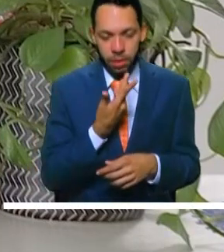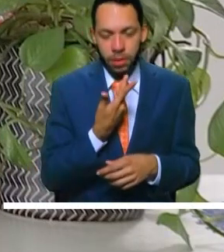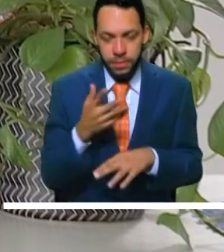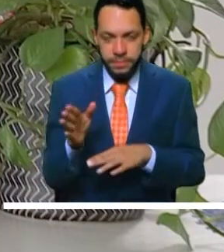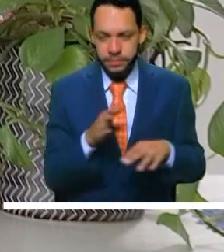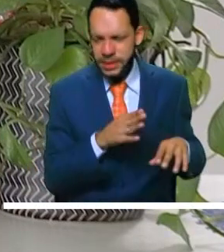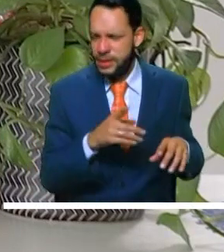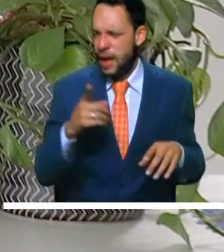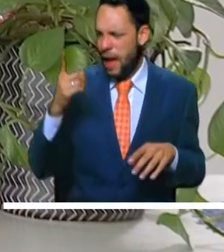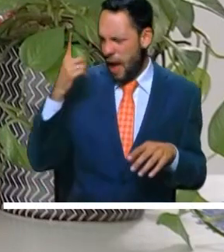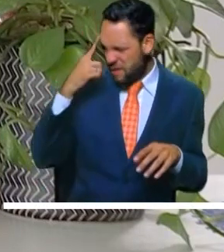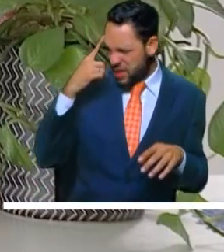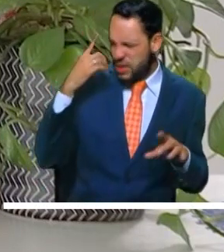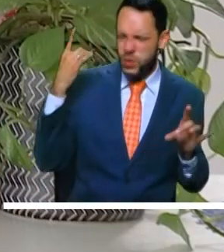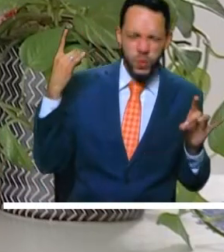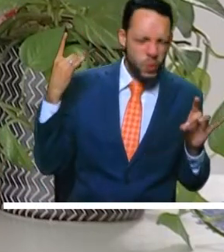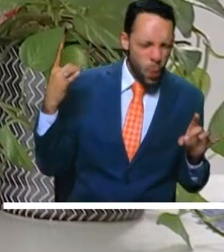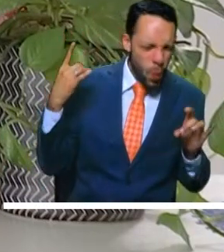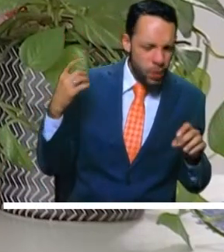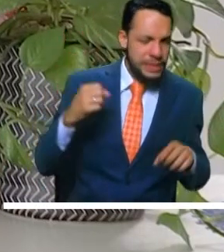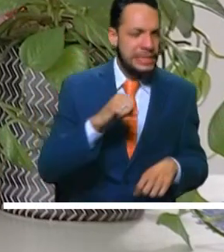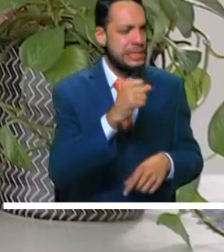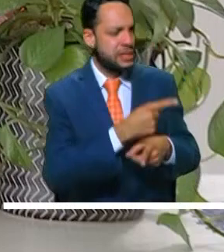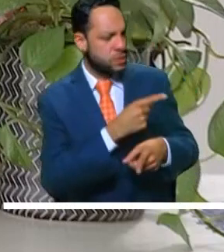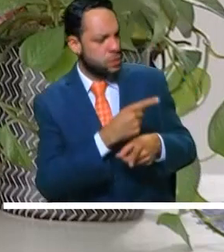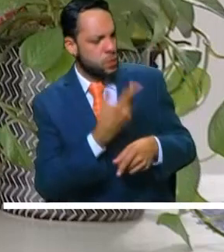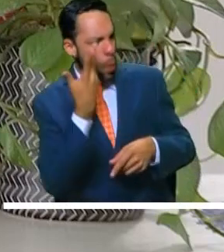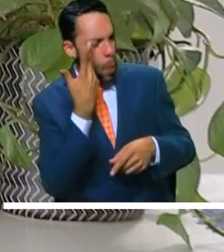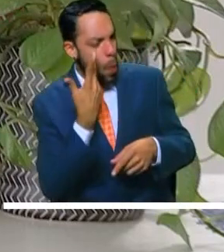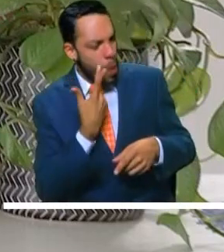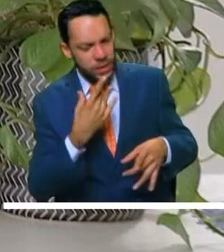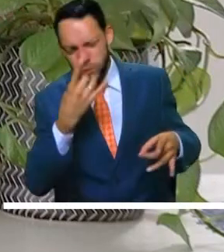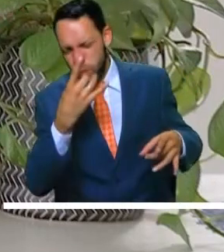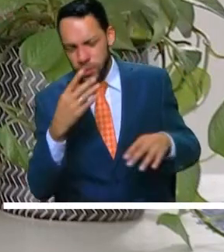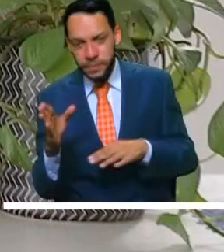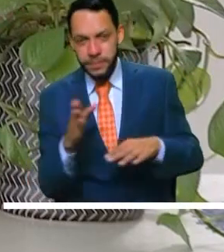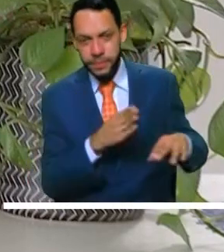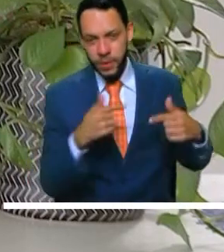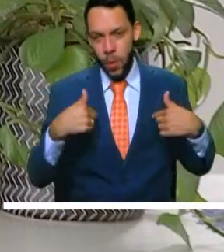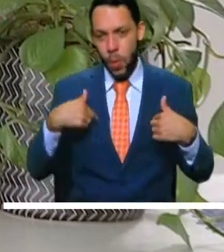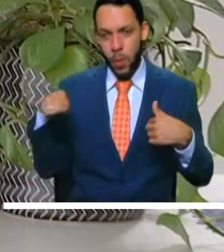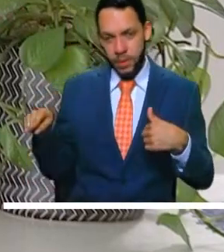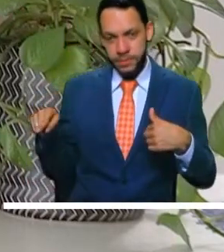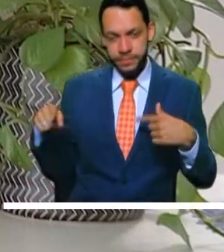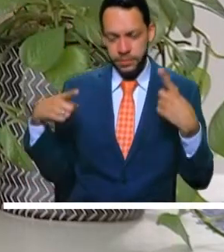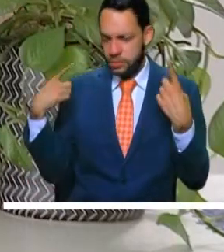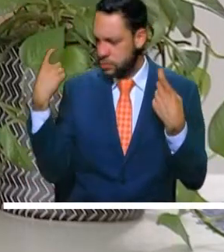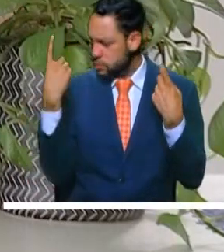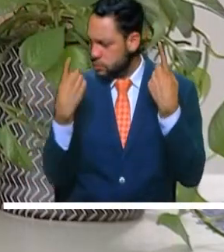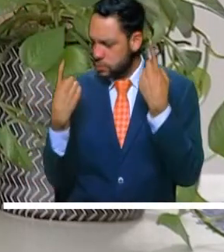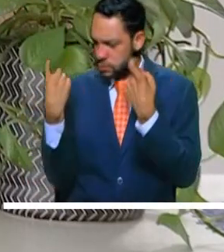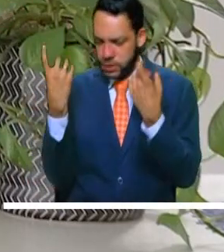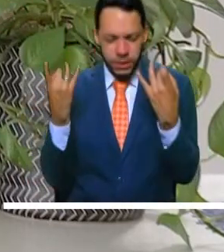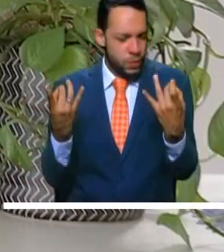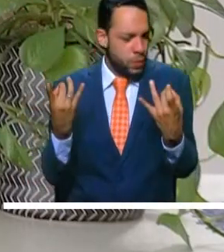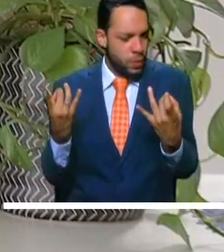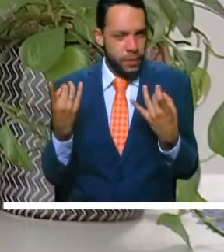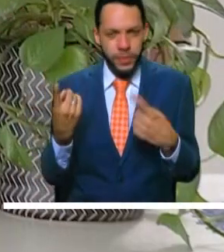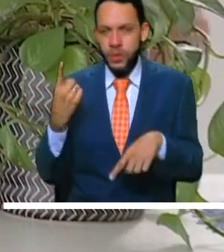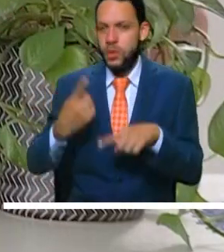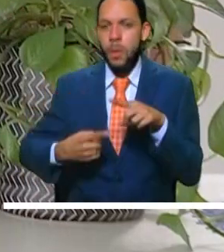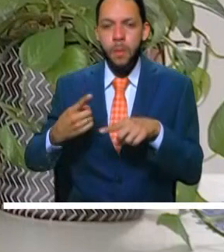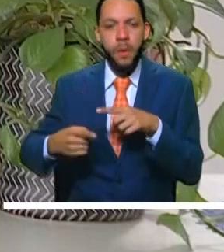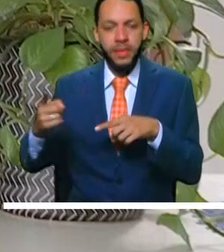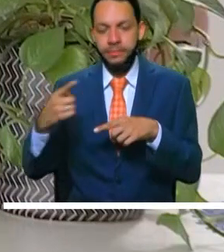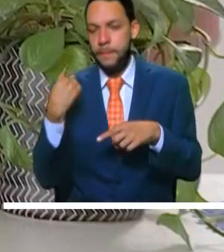cabeza te duele? Todos los días. Todos los días. Hoy que íbamos a hacer meditación y yoga, ya no pudo ir a meditación y yoga, se sentía